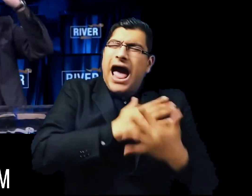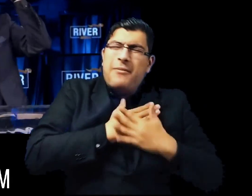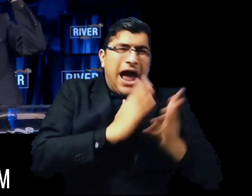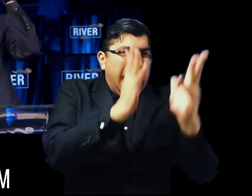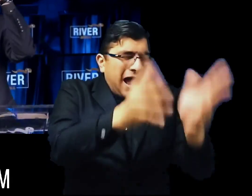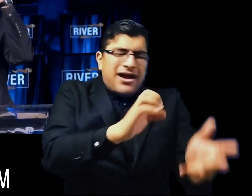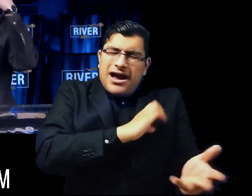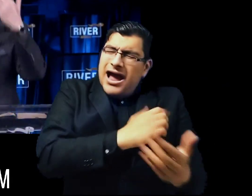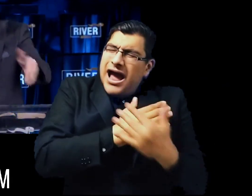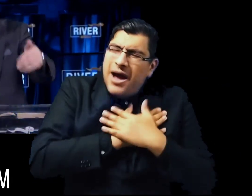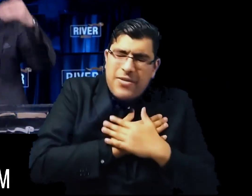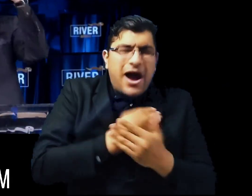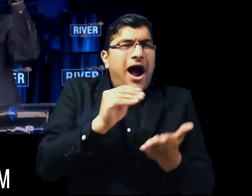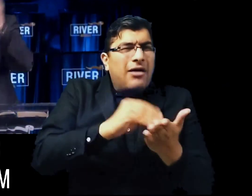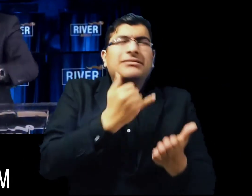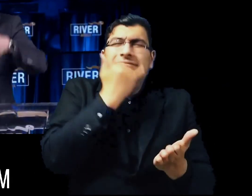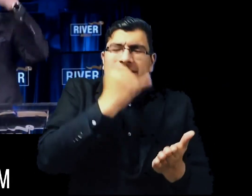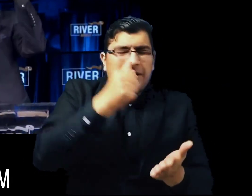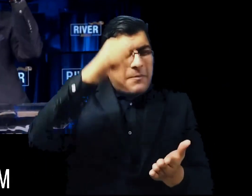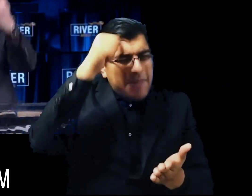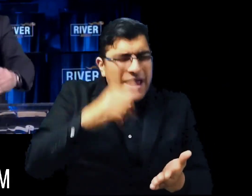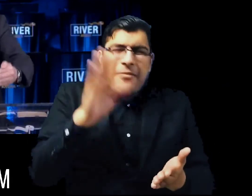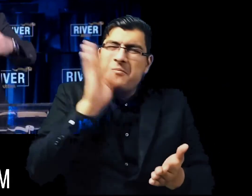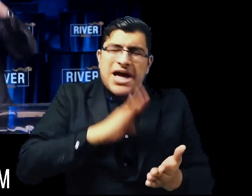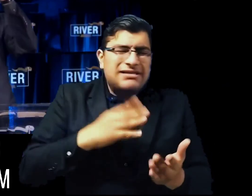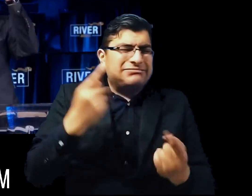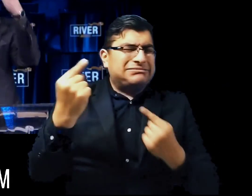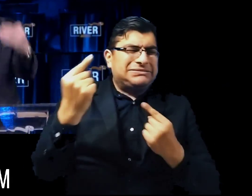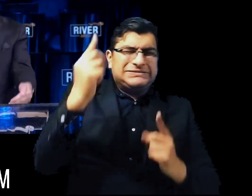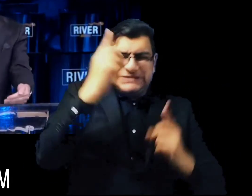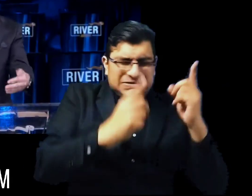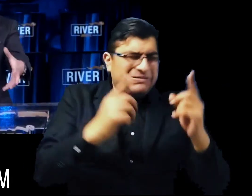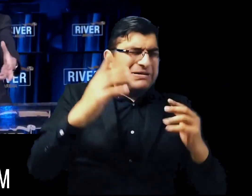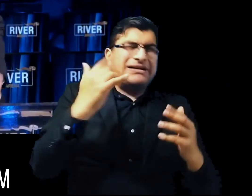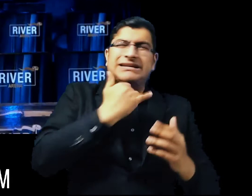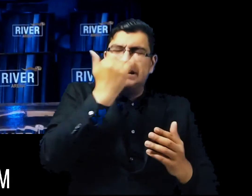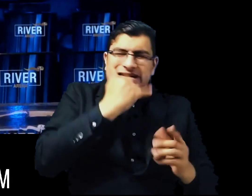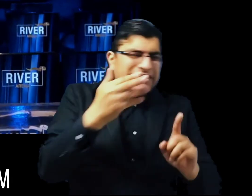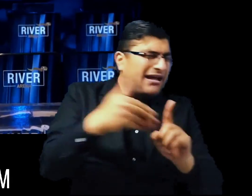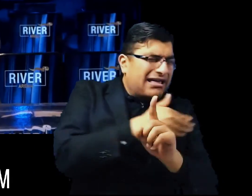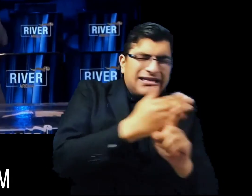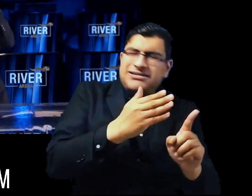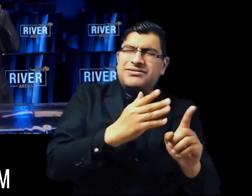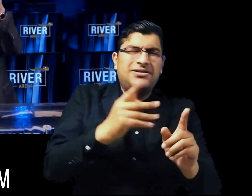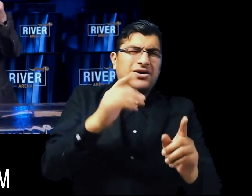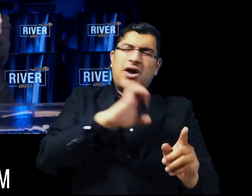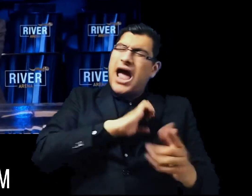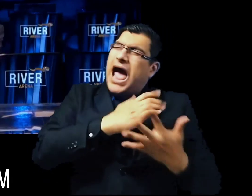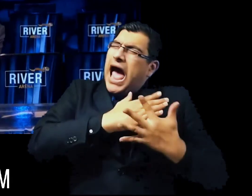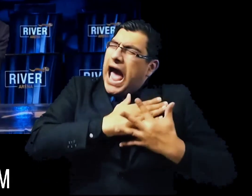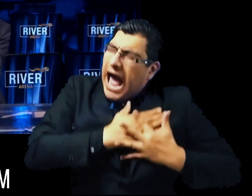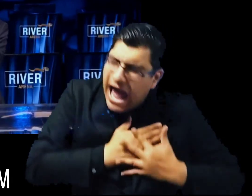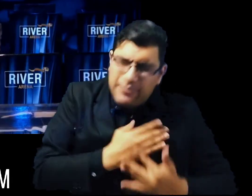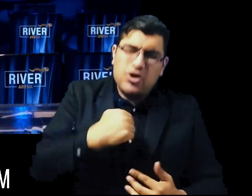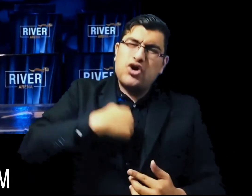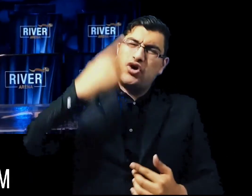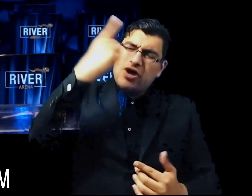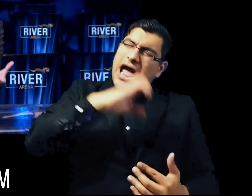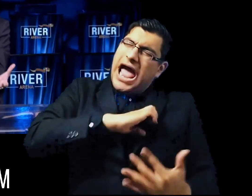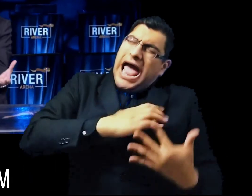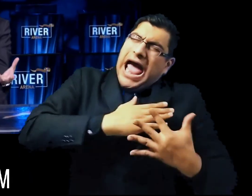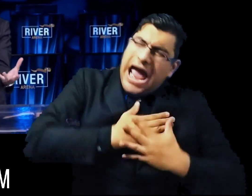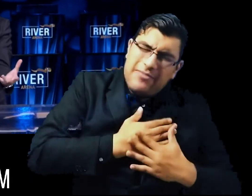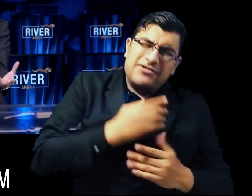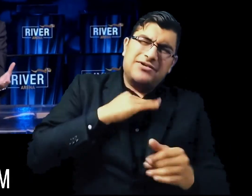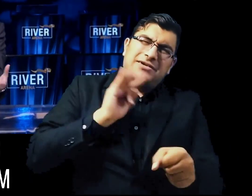eres, aún con tus errores, con tus yerros, con tus virtudes, con tus equívocos. Yo te amo, dice el Señor. Yo te sostengo.